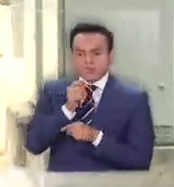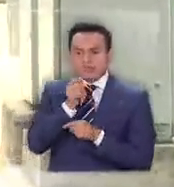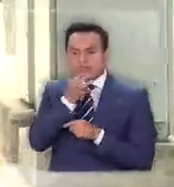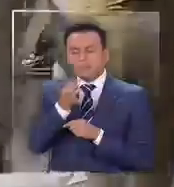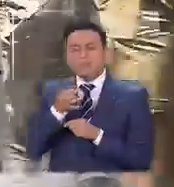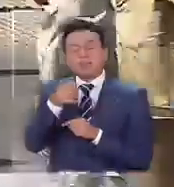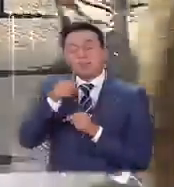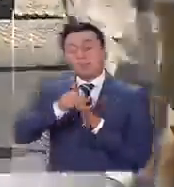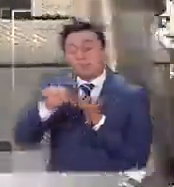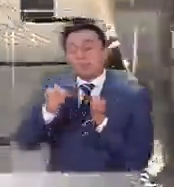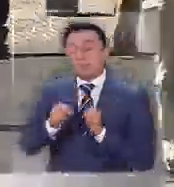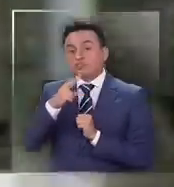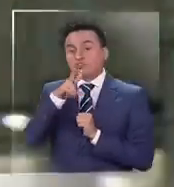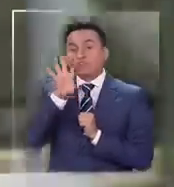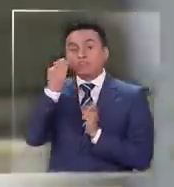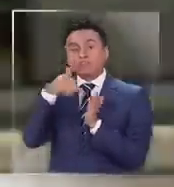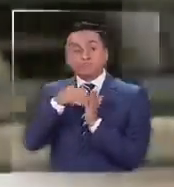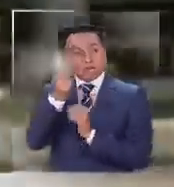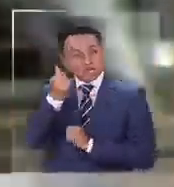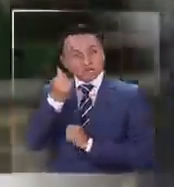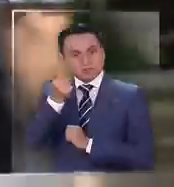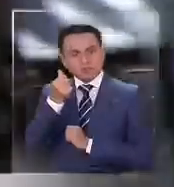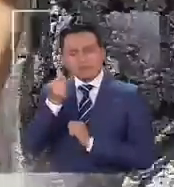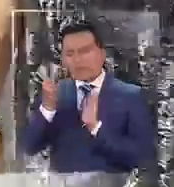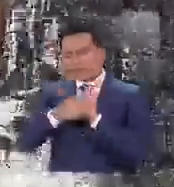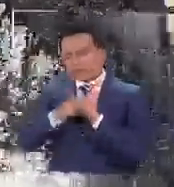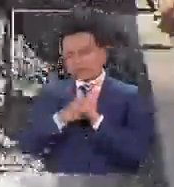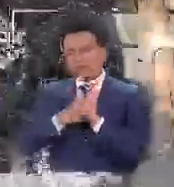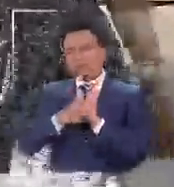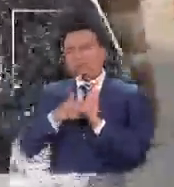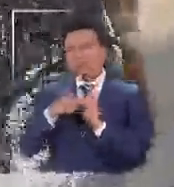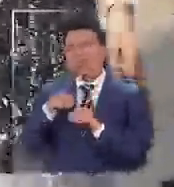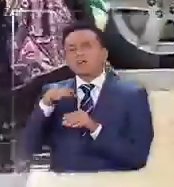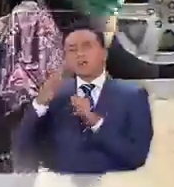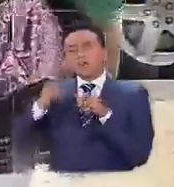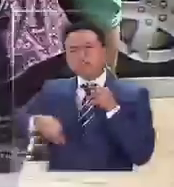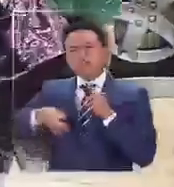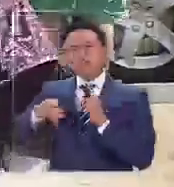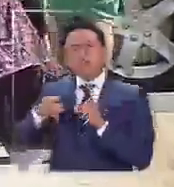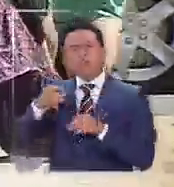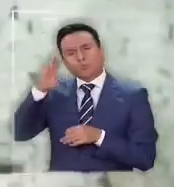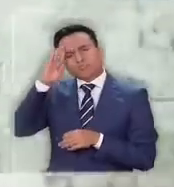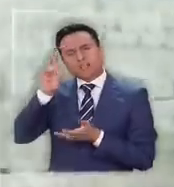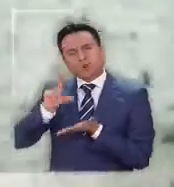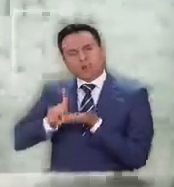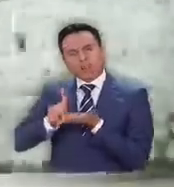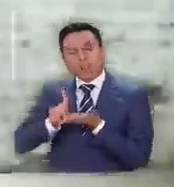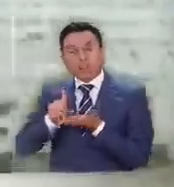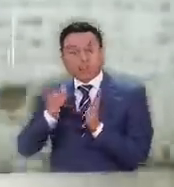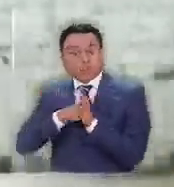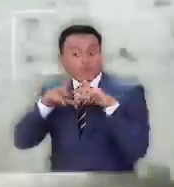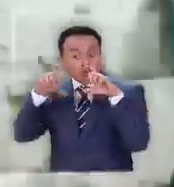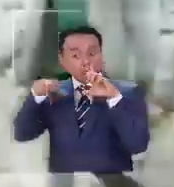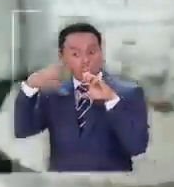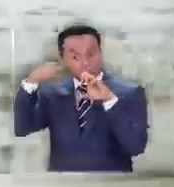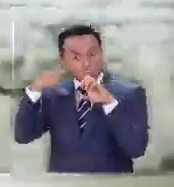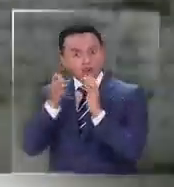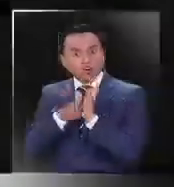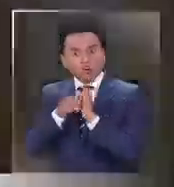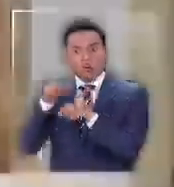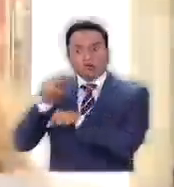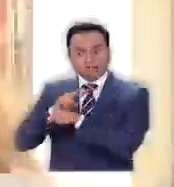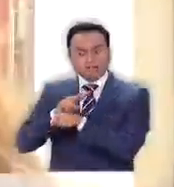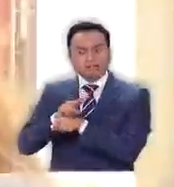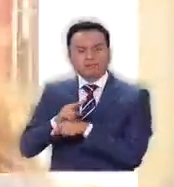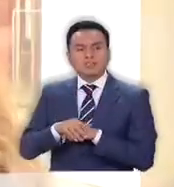multa de hasta 250 mil pesos si se acredita la falta ante un juez de policía local, usando fotos, videos o